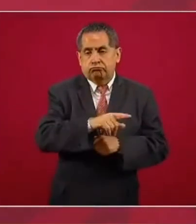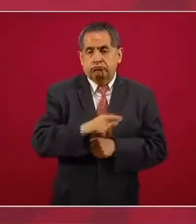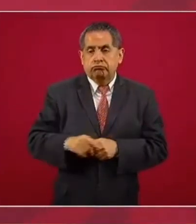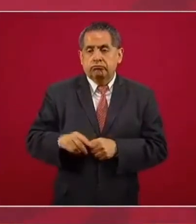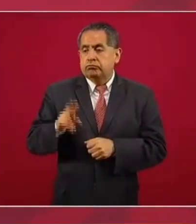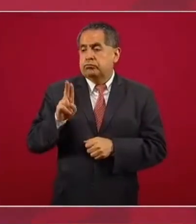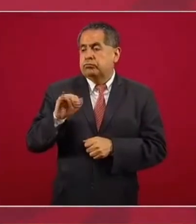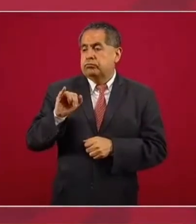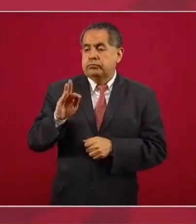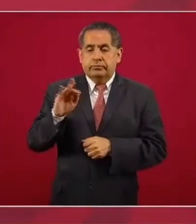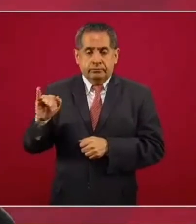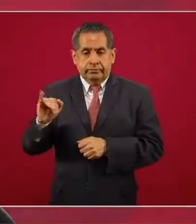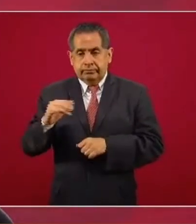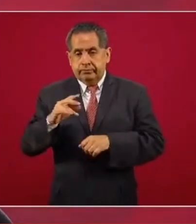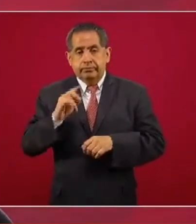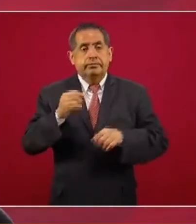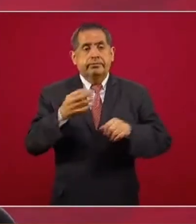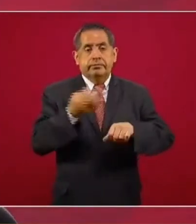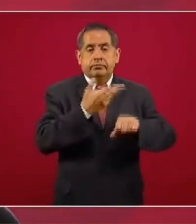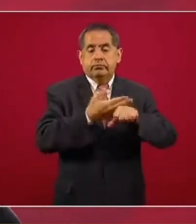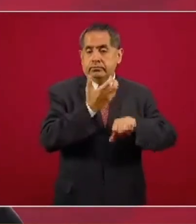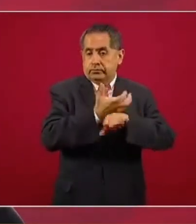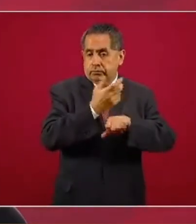Inteligencia Financiera, Tesoro de los Estados Unidos,